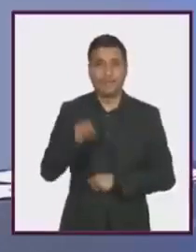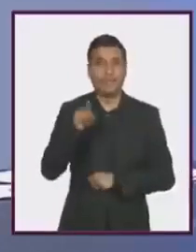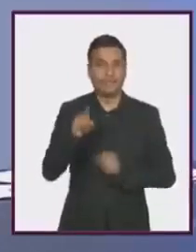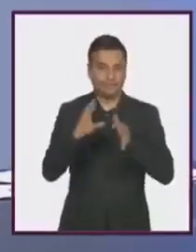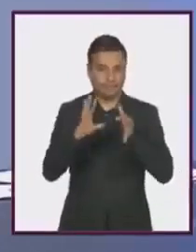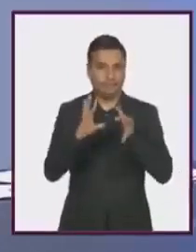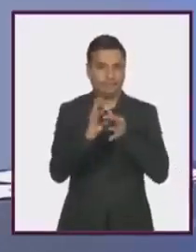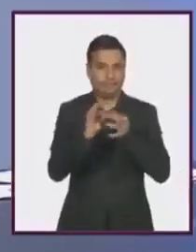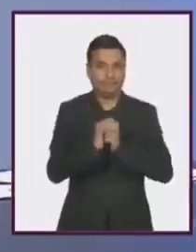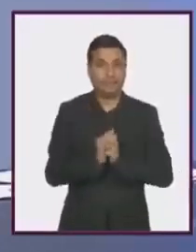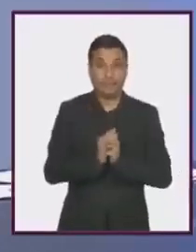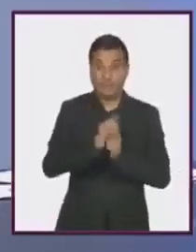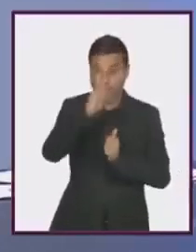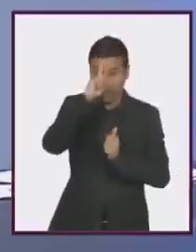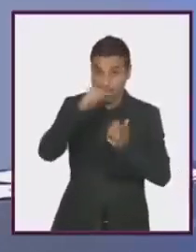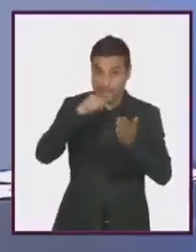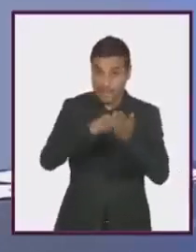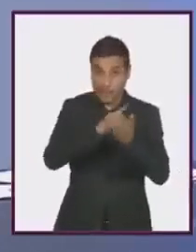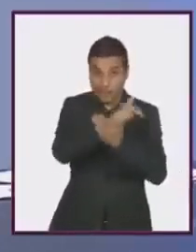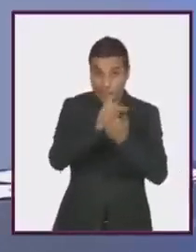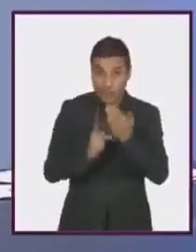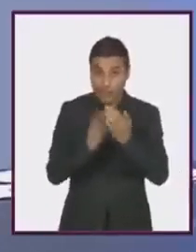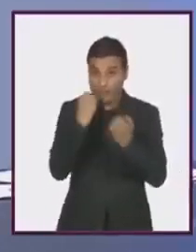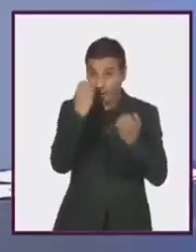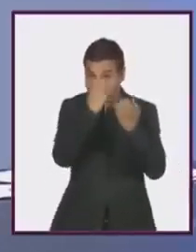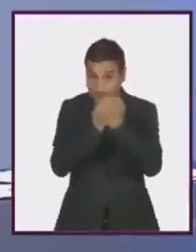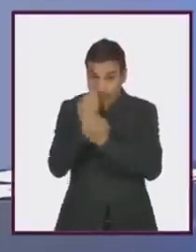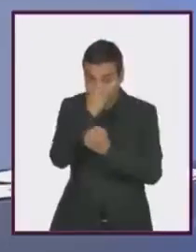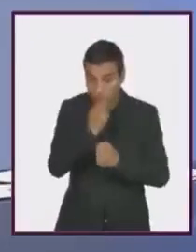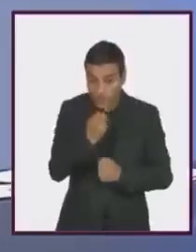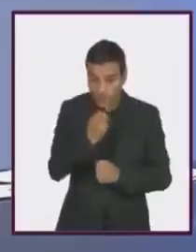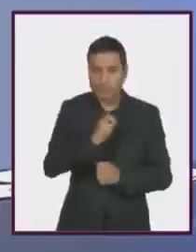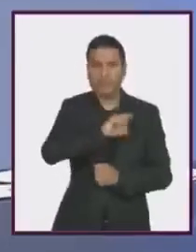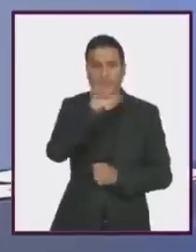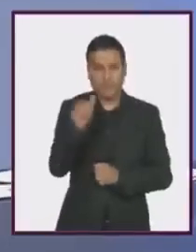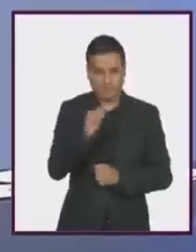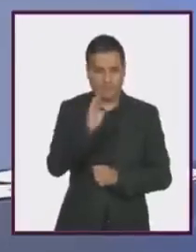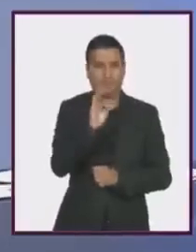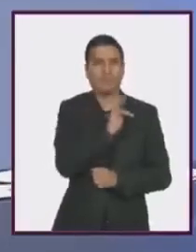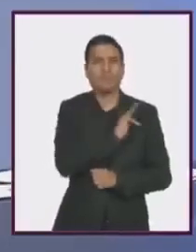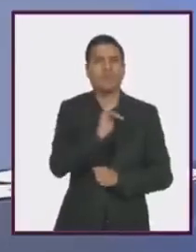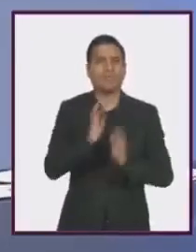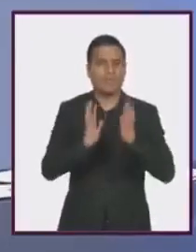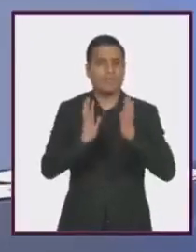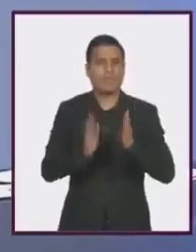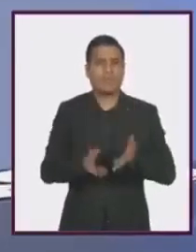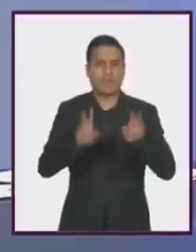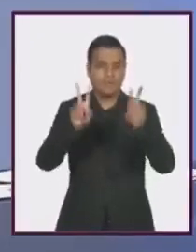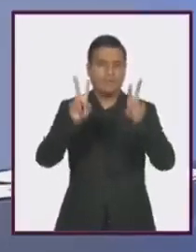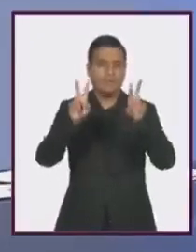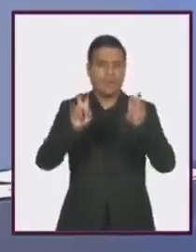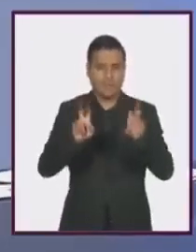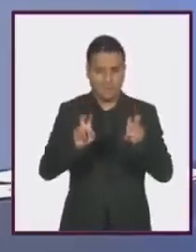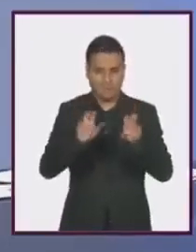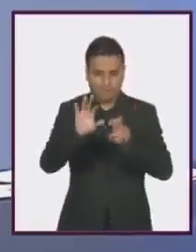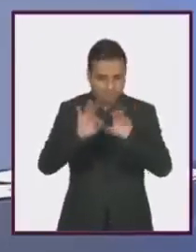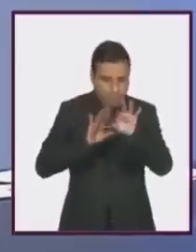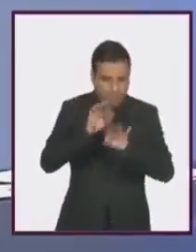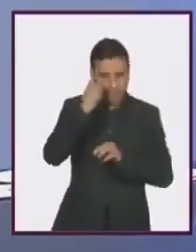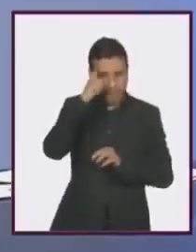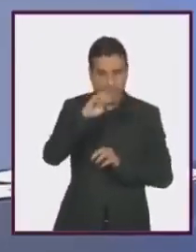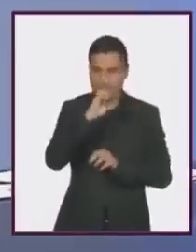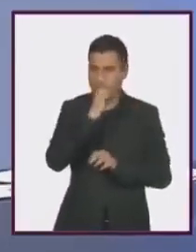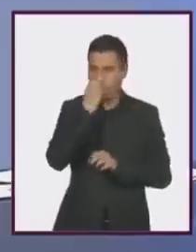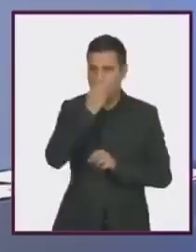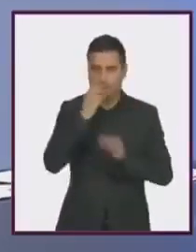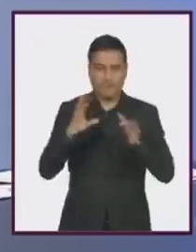creo que el programa analítico será la base para seleccionar los contenidos necesarios de acuerdo a las escuelas y se realiza el